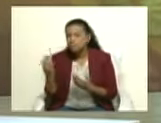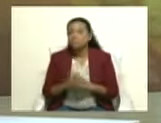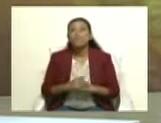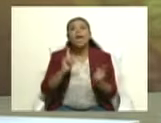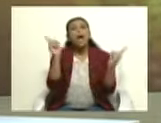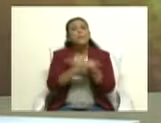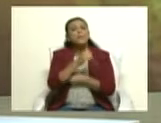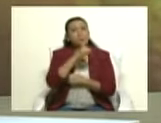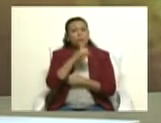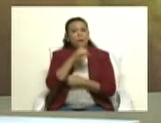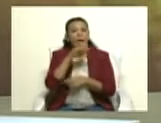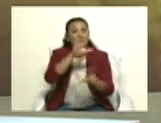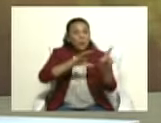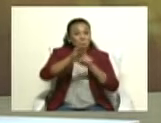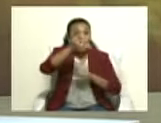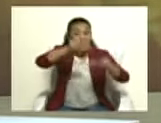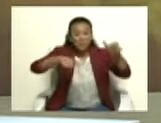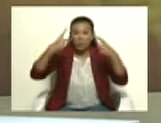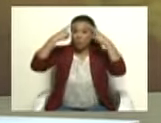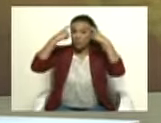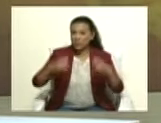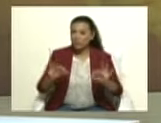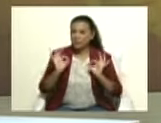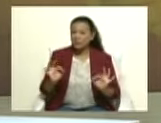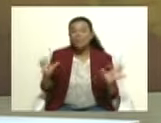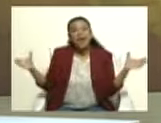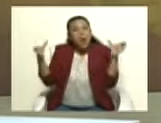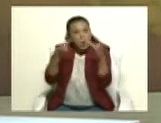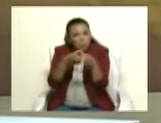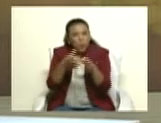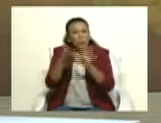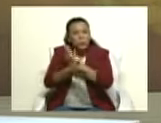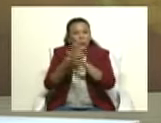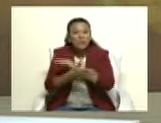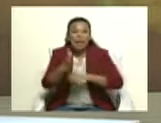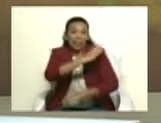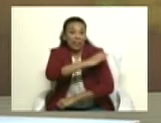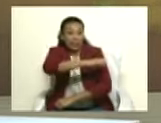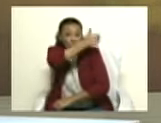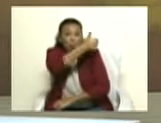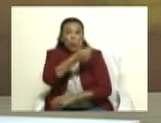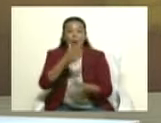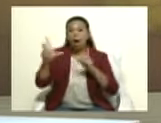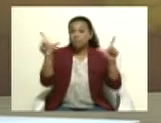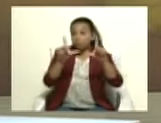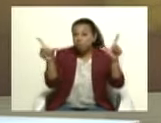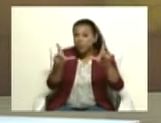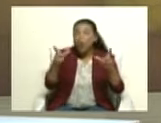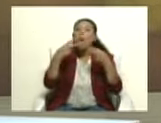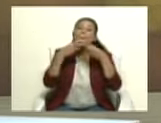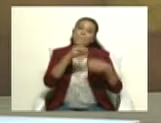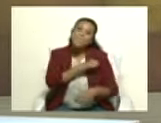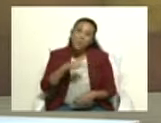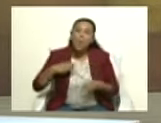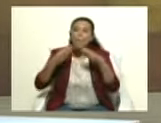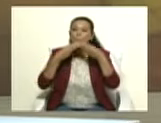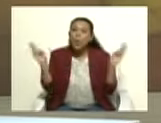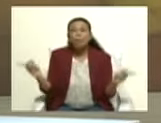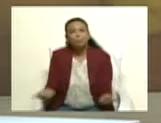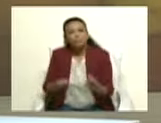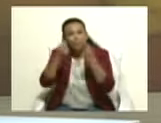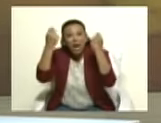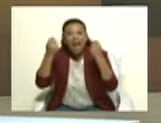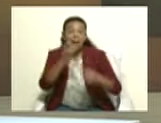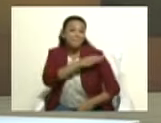Vamos a cambiar de tema. Cultores y cultoras del país se reunieron con los directivos de medios de comunicación públicos y privados para impulsar